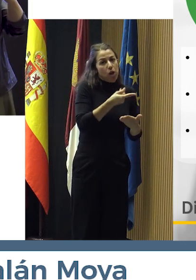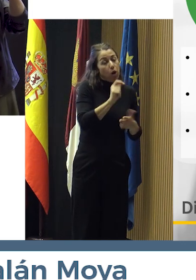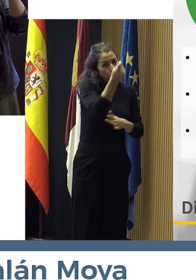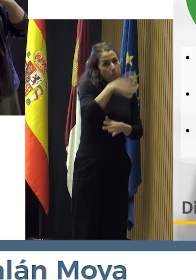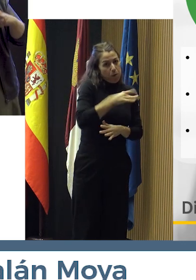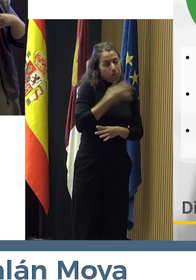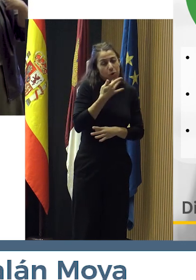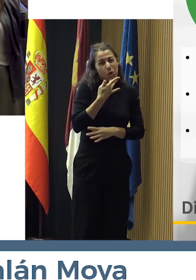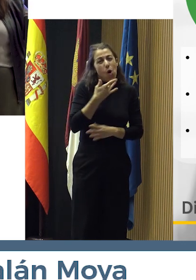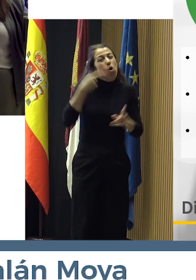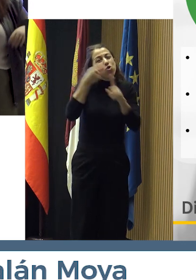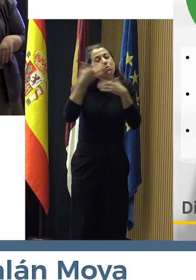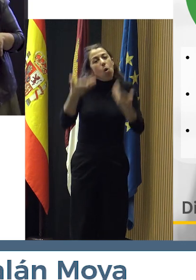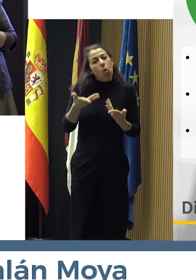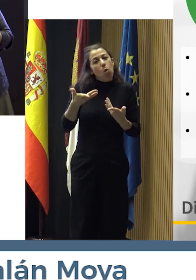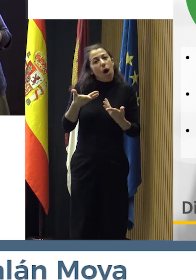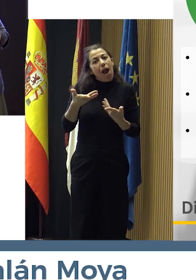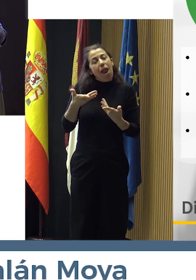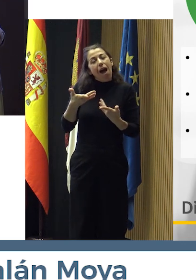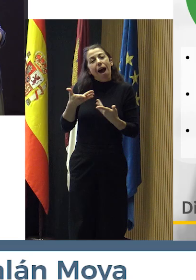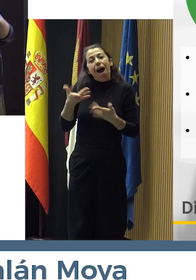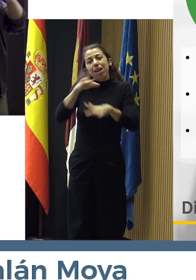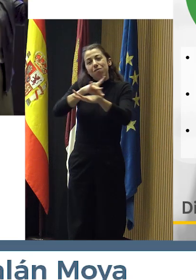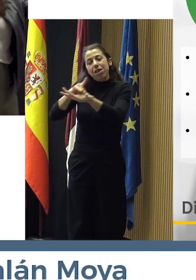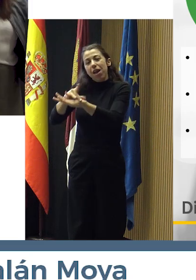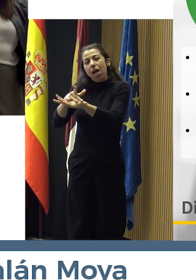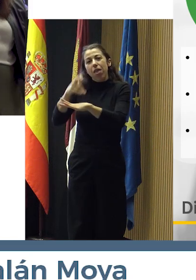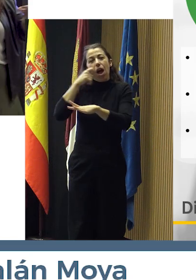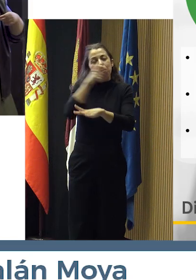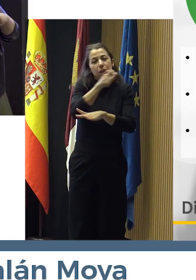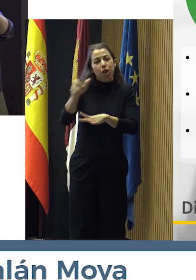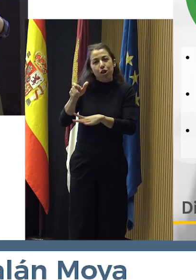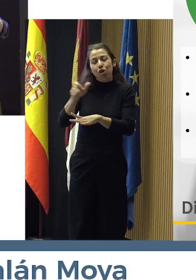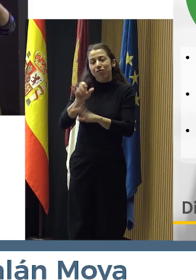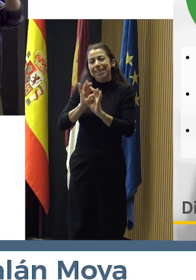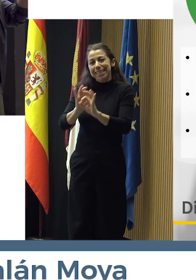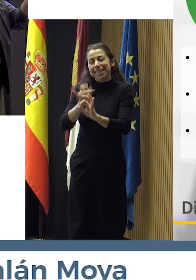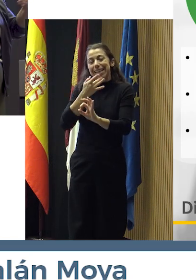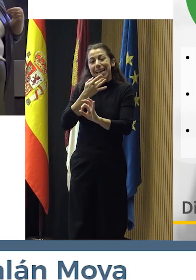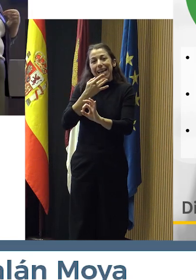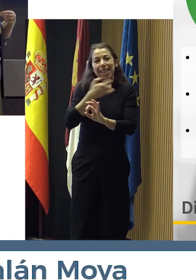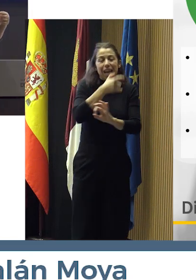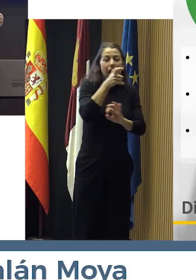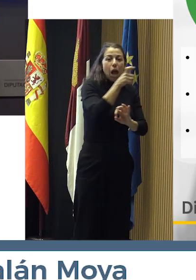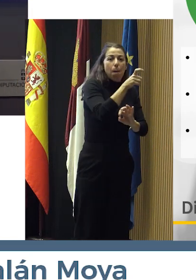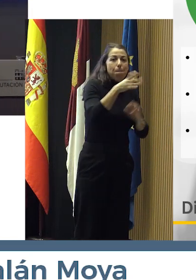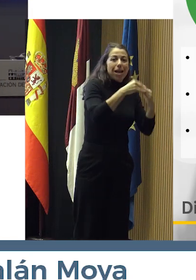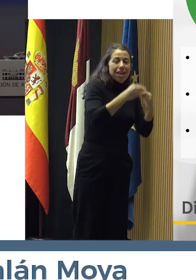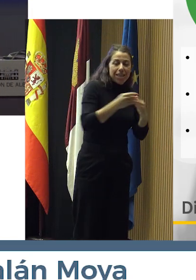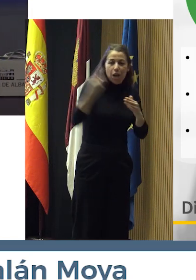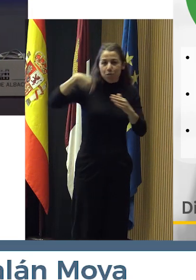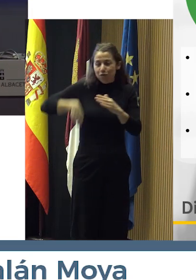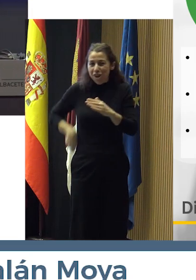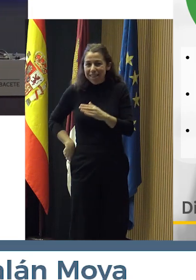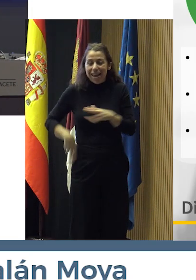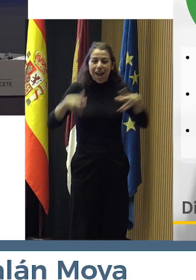llevar la humanización a la práctica clínica, teniendo un puente entre científicos y clínicos, entre pacientes y profesionales sanitarios, entre